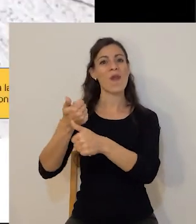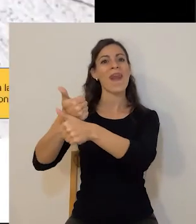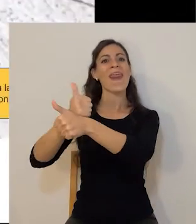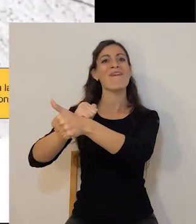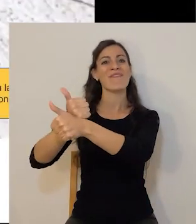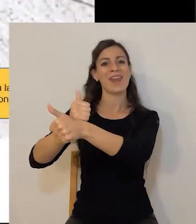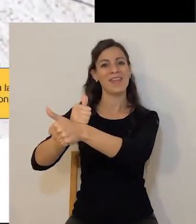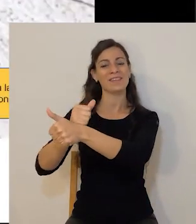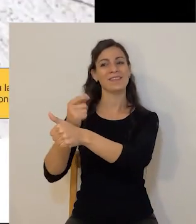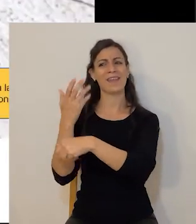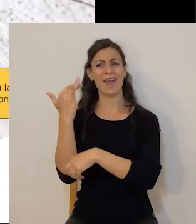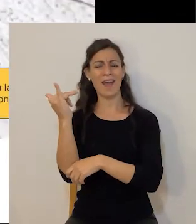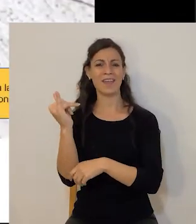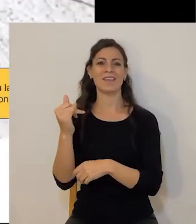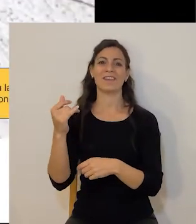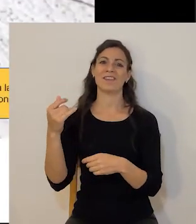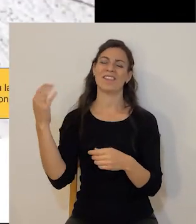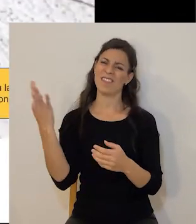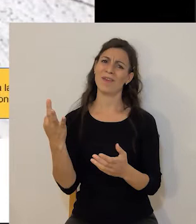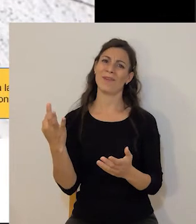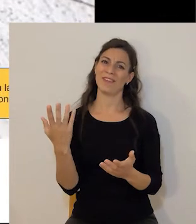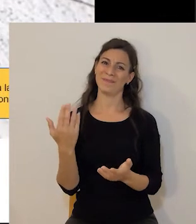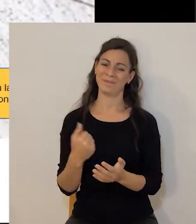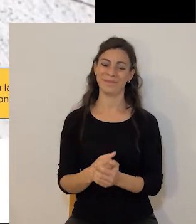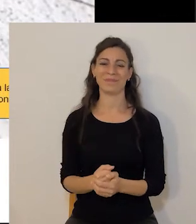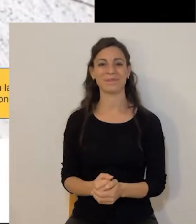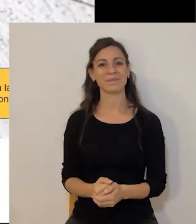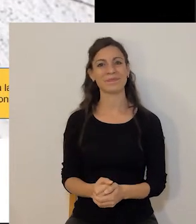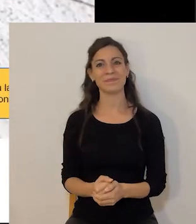¿no? Tienen que tenerlo. Vale, aquí